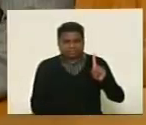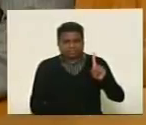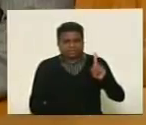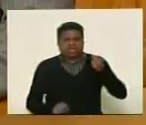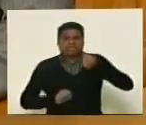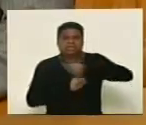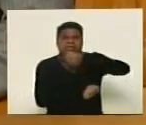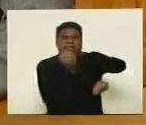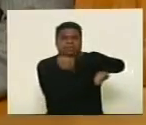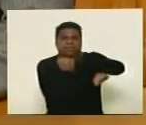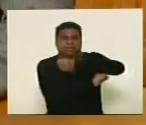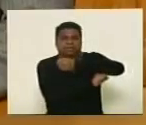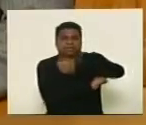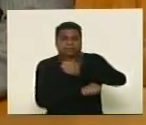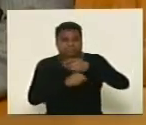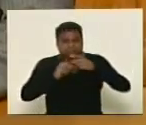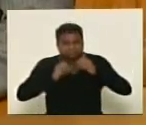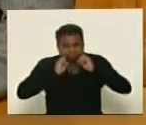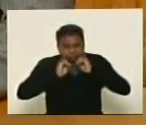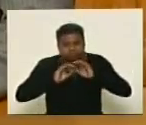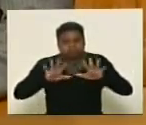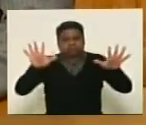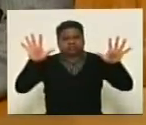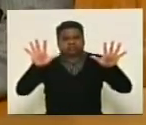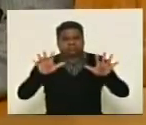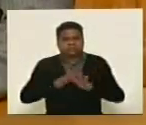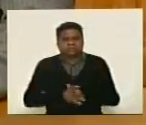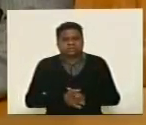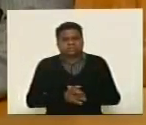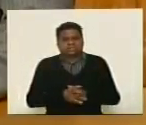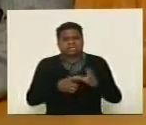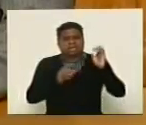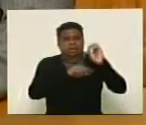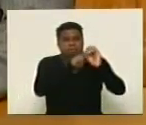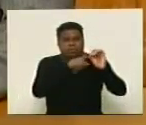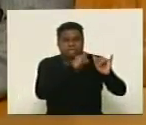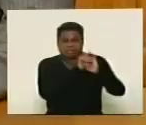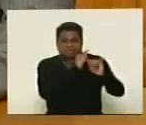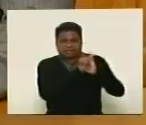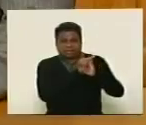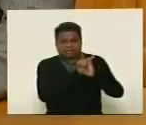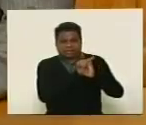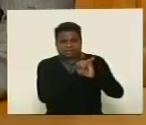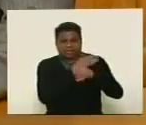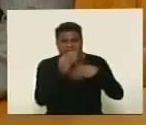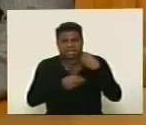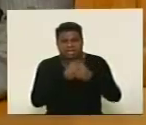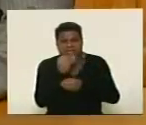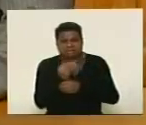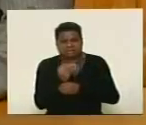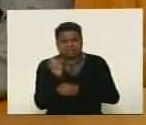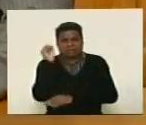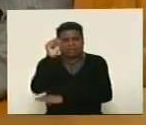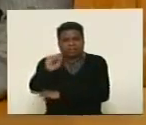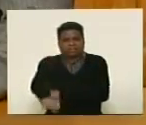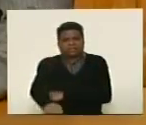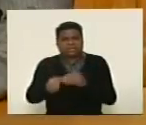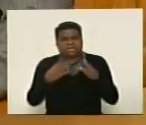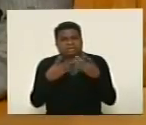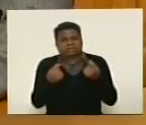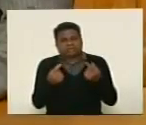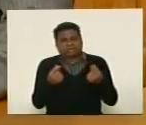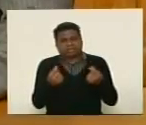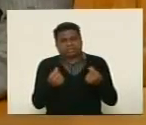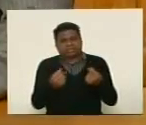respaldar el lanzamiento de la criptomoneda El Petro como herramienta esencial para derrotar la agresión económica y